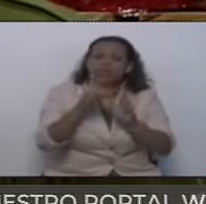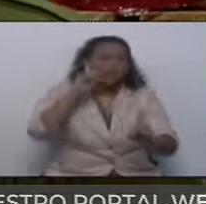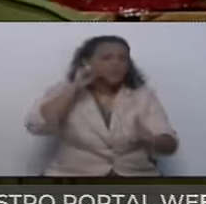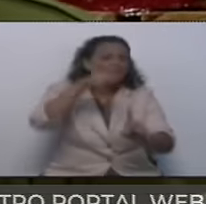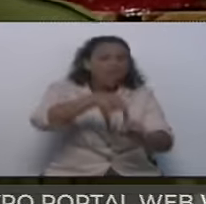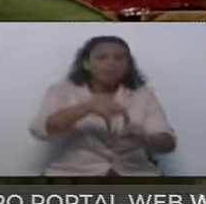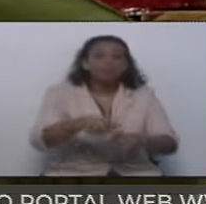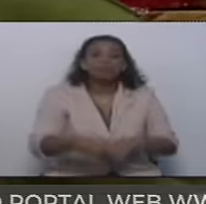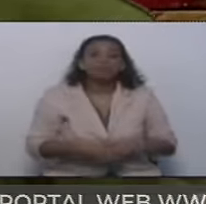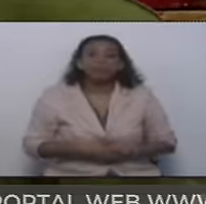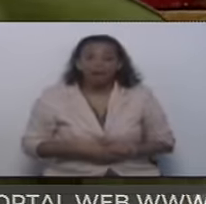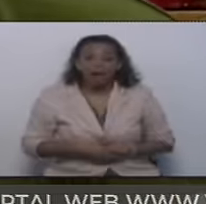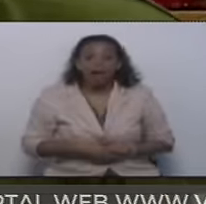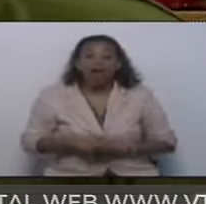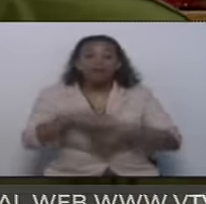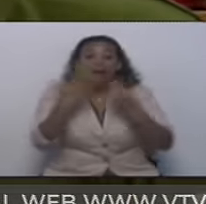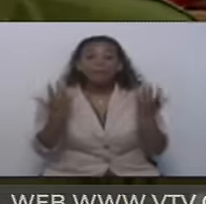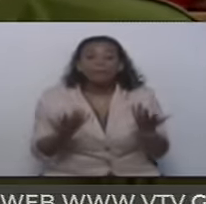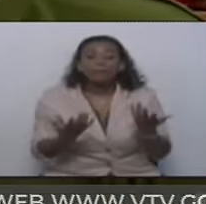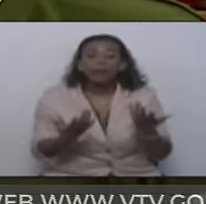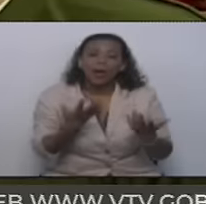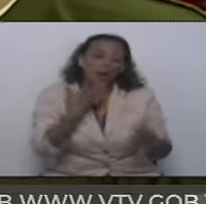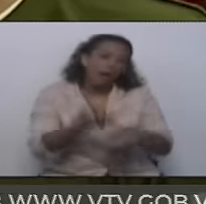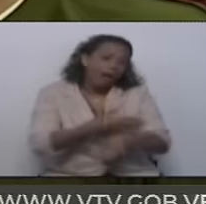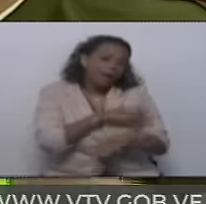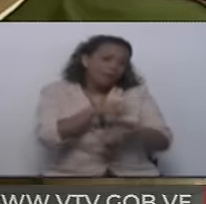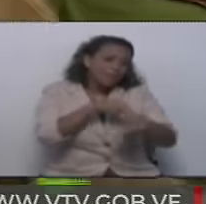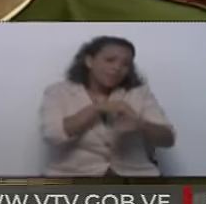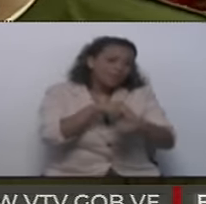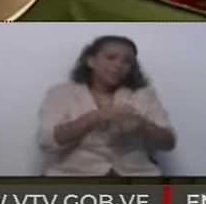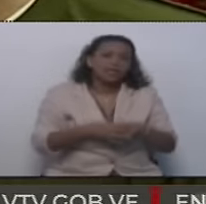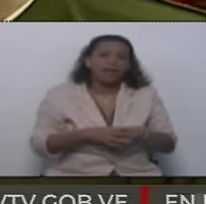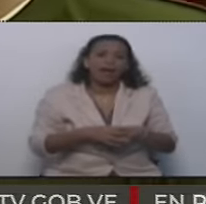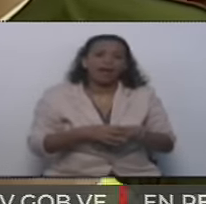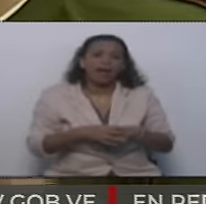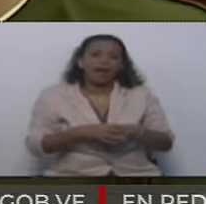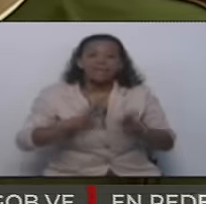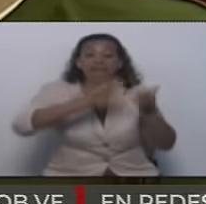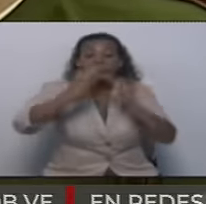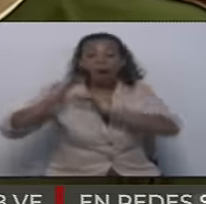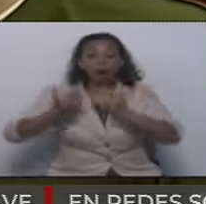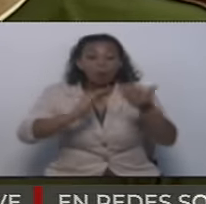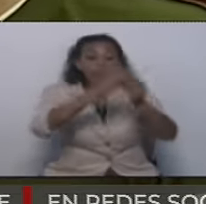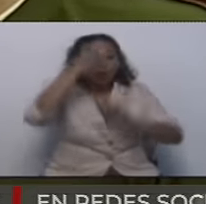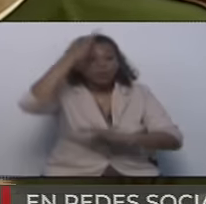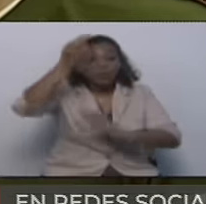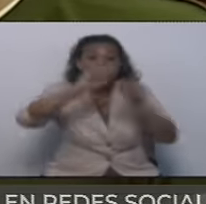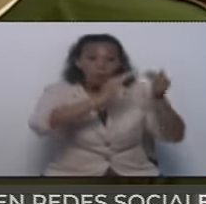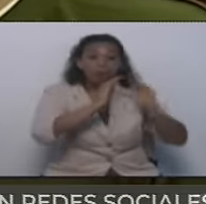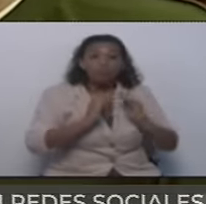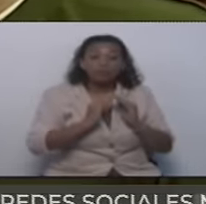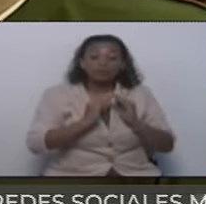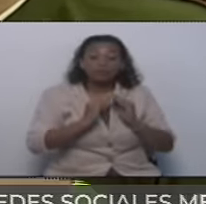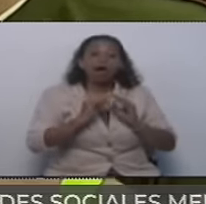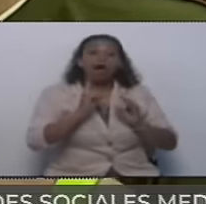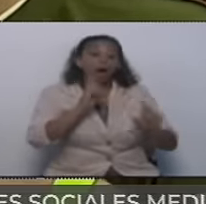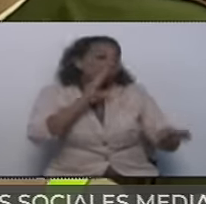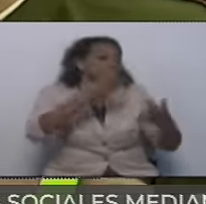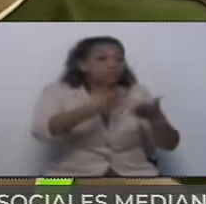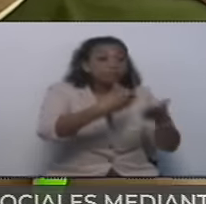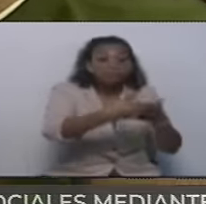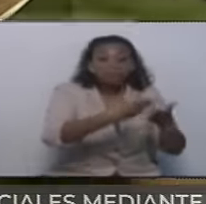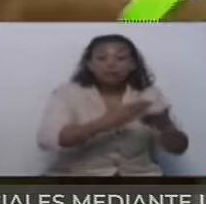A través de, como lo explicaba el ministro, a través de las comunas y los consejos comunales. Bueno,